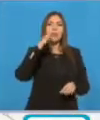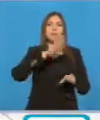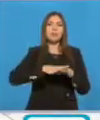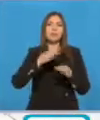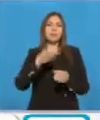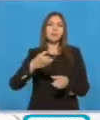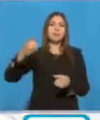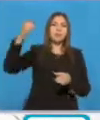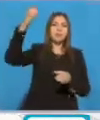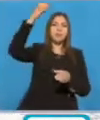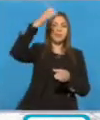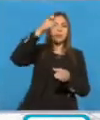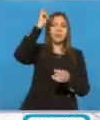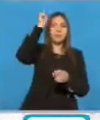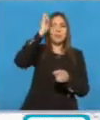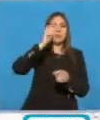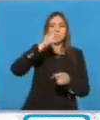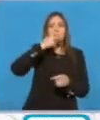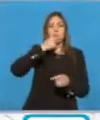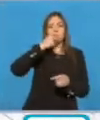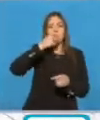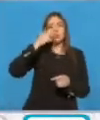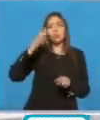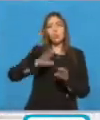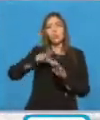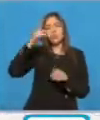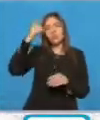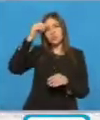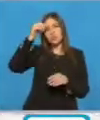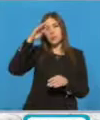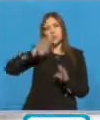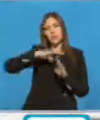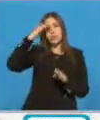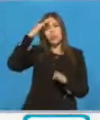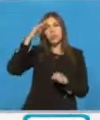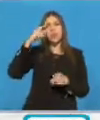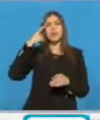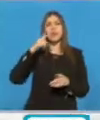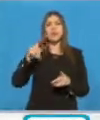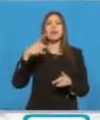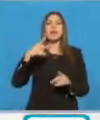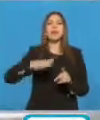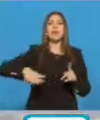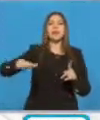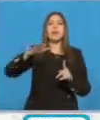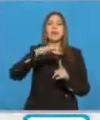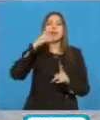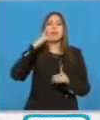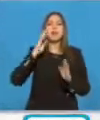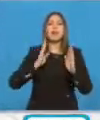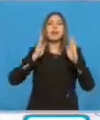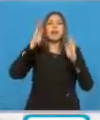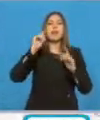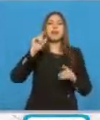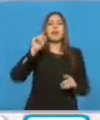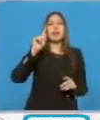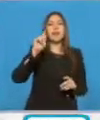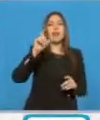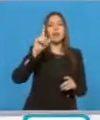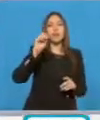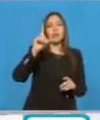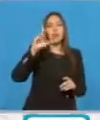guerrero, señor de Tlatelolco, águila que cae, último Tlatoani Cuauhtémoc. Domina el Paseo de la